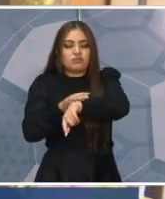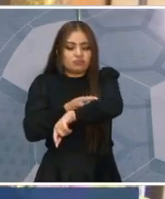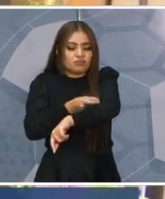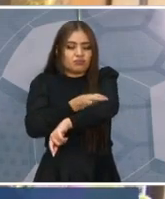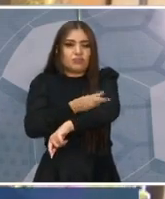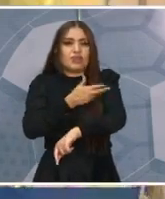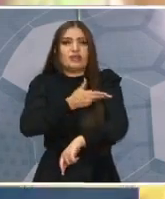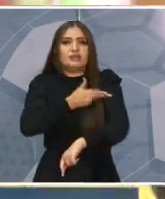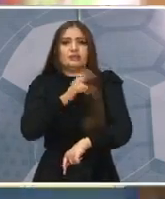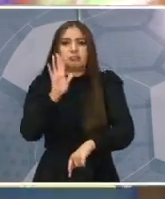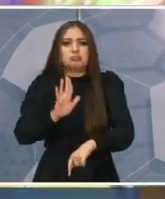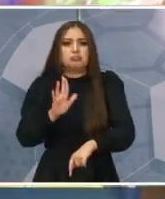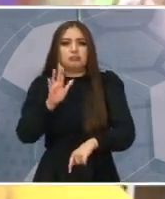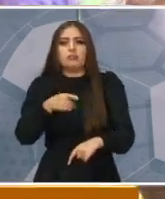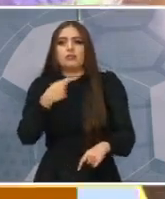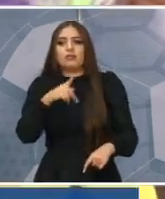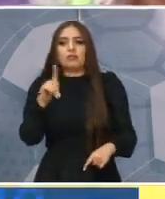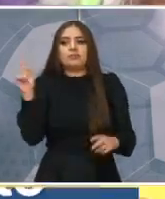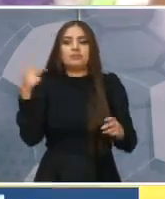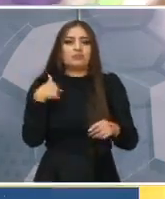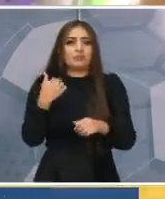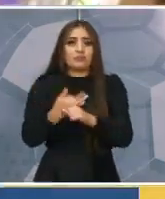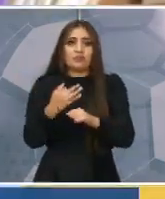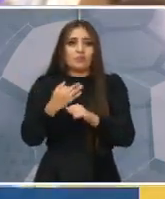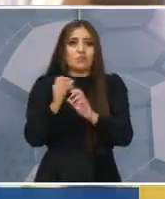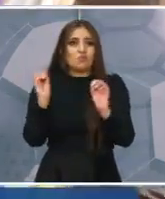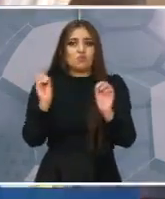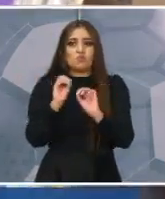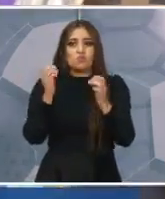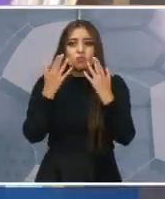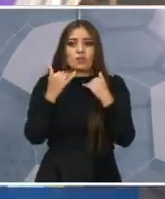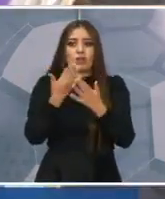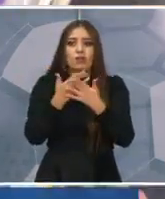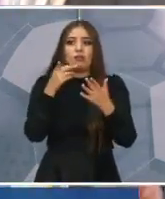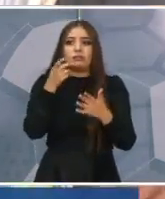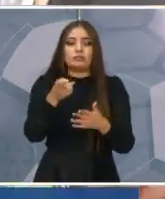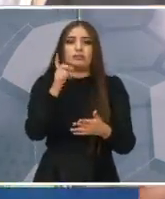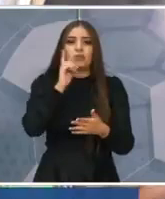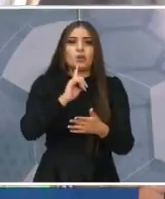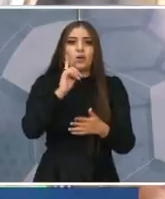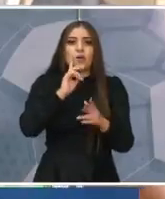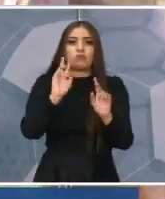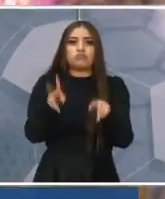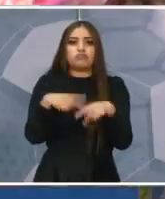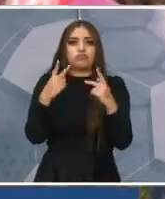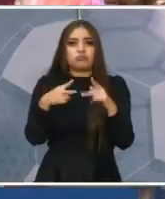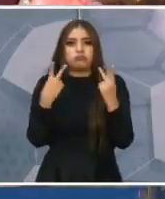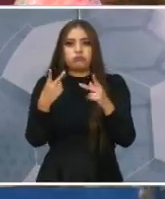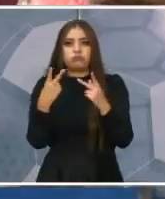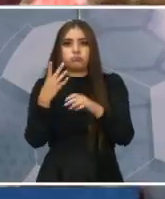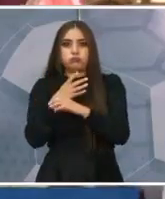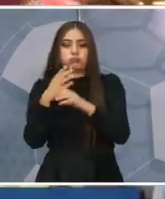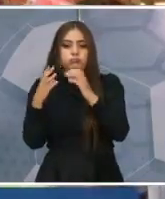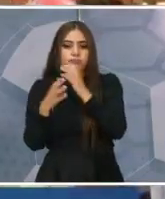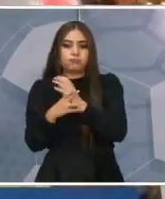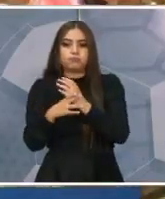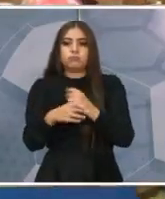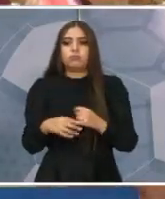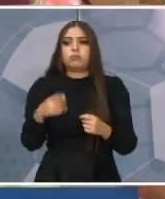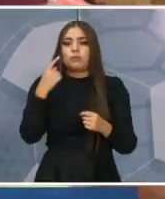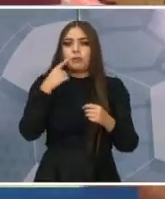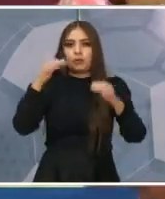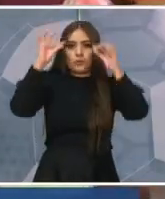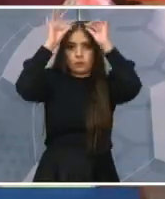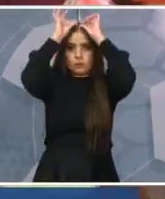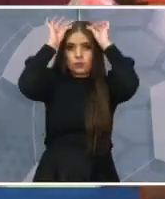estoy recibiendo. Es por eso que ahora Sandra se dedica a vender todo tipo de accesorios, desde diademas hasta